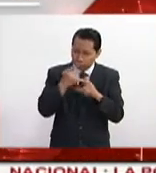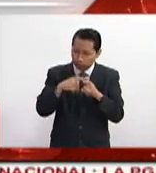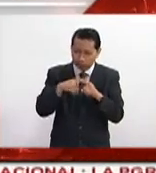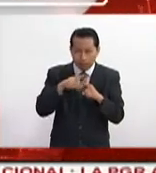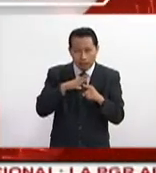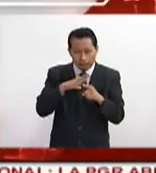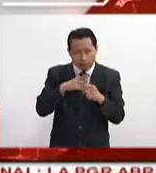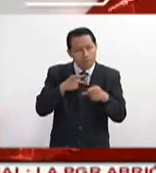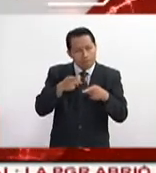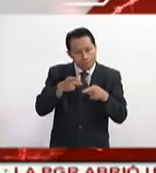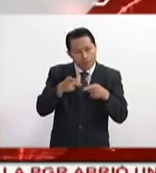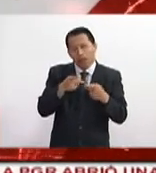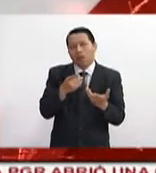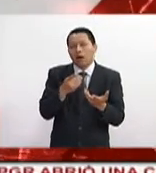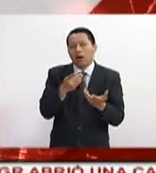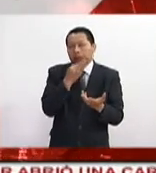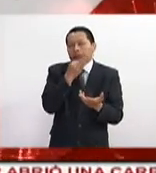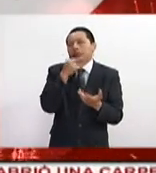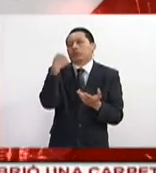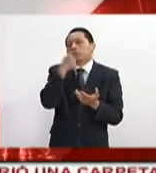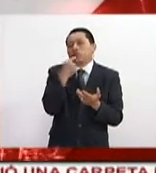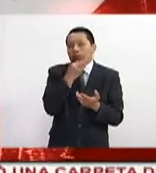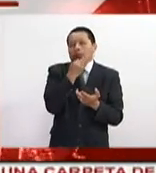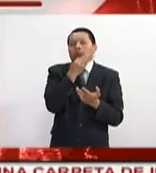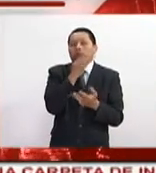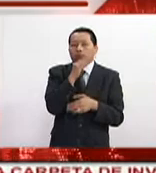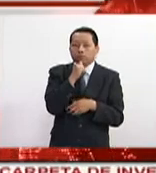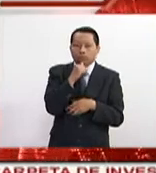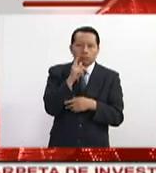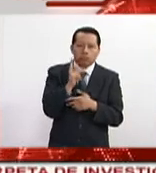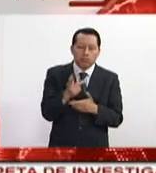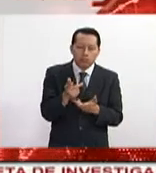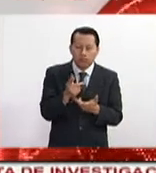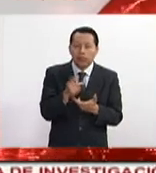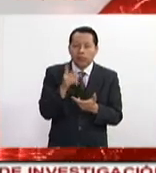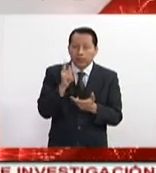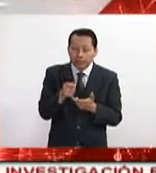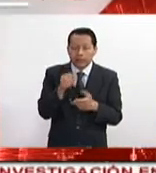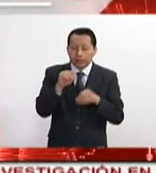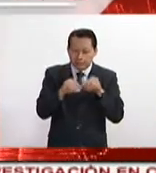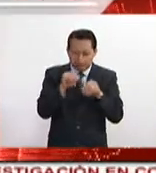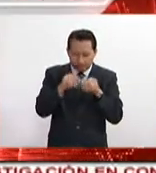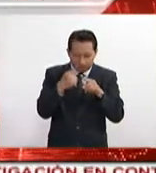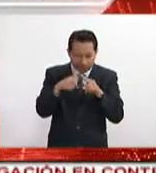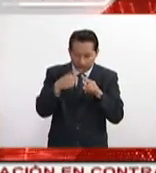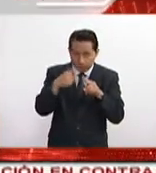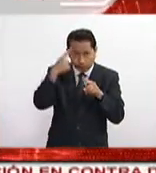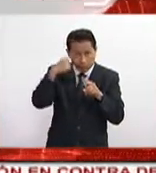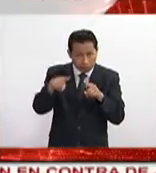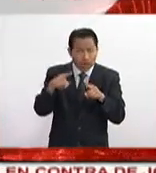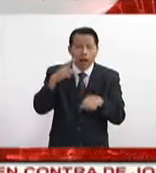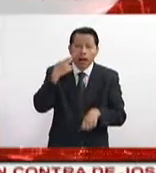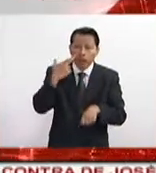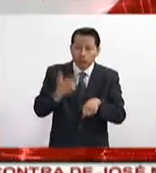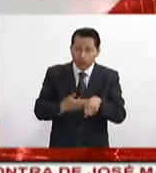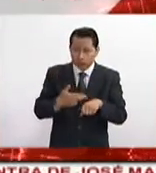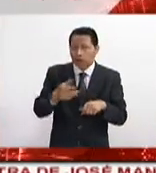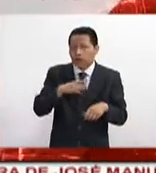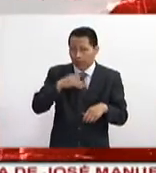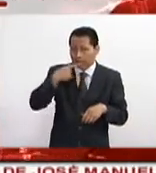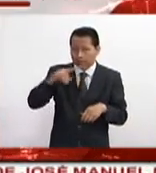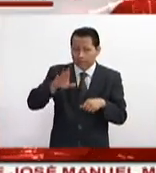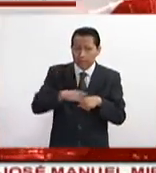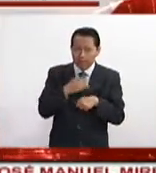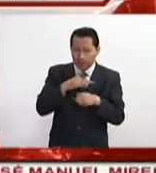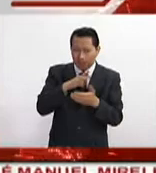cosa que se prepare en unas cuantas horas, quizás el día de mañana, esta denuncia contra quien resulte responsable en razón de esta contradicción